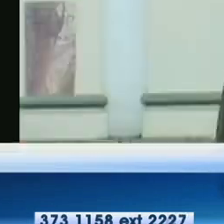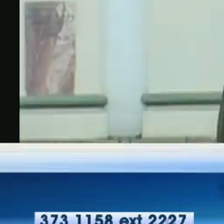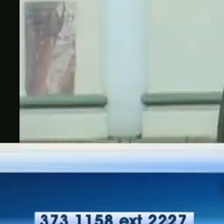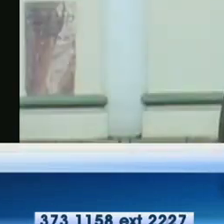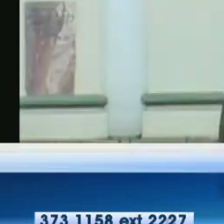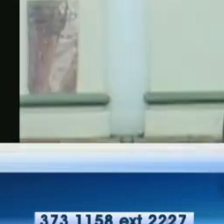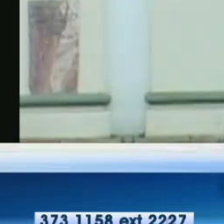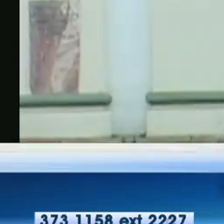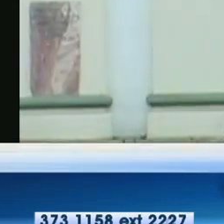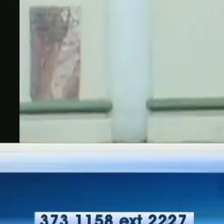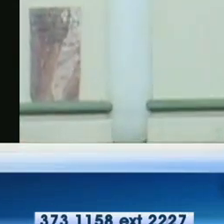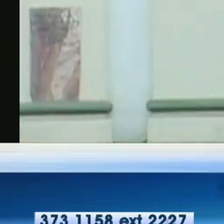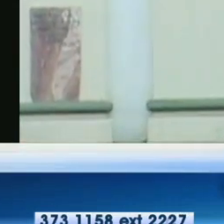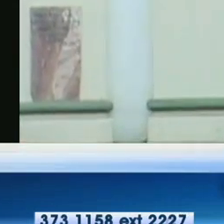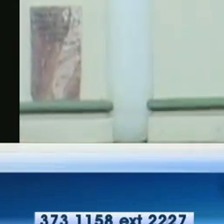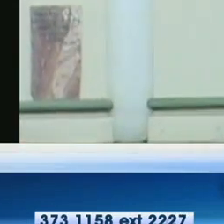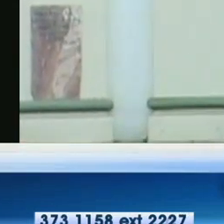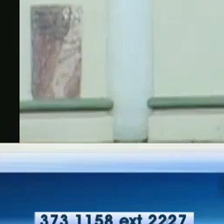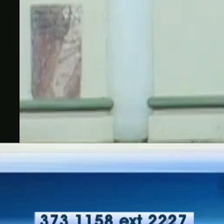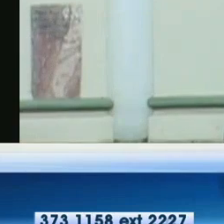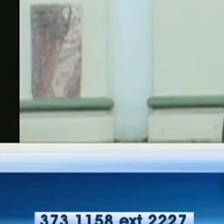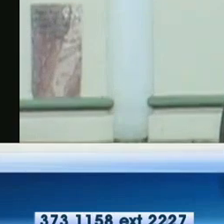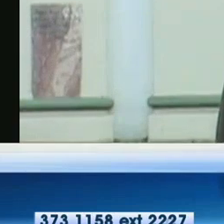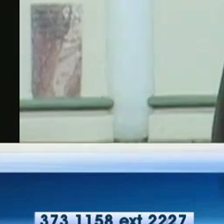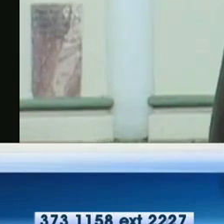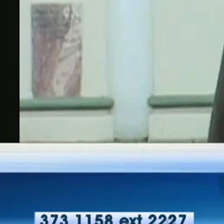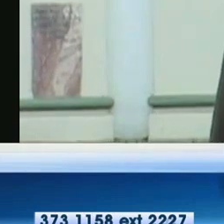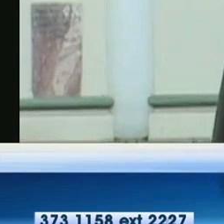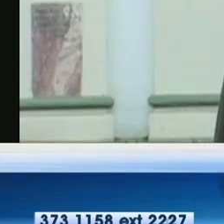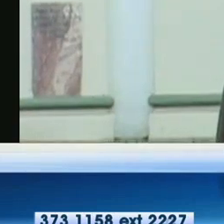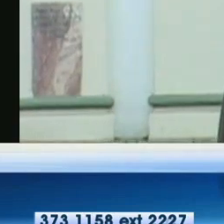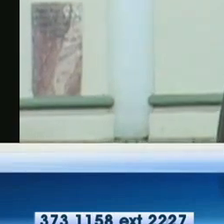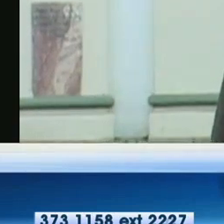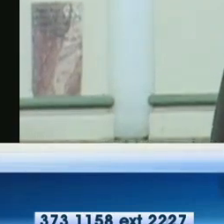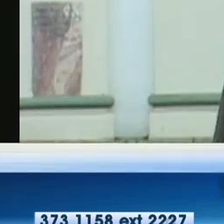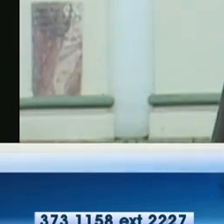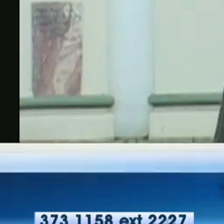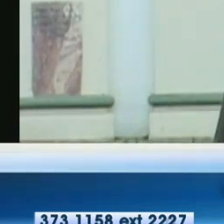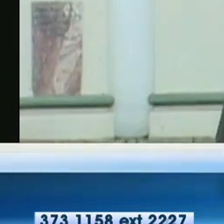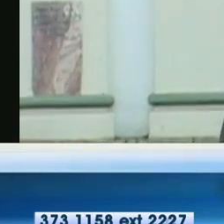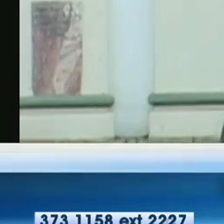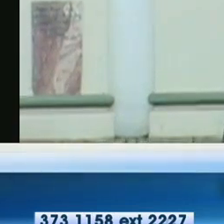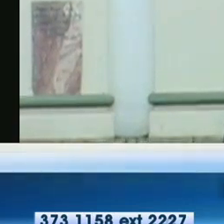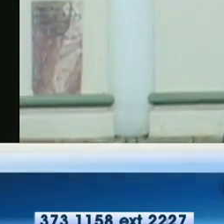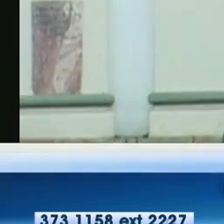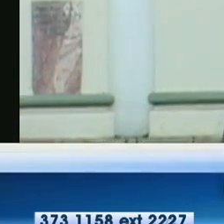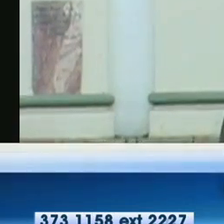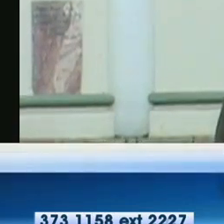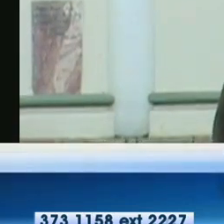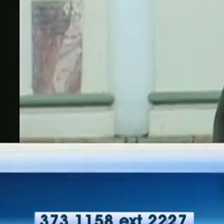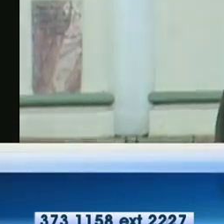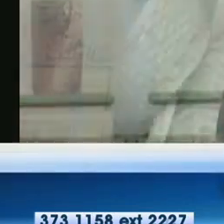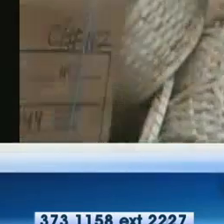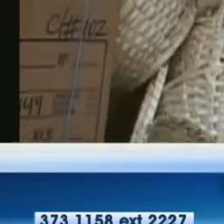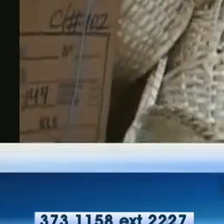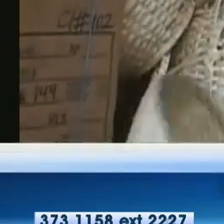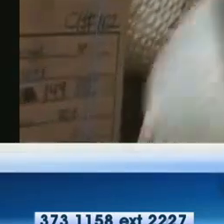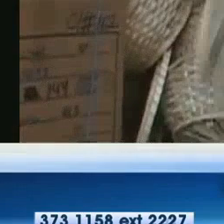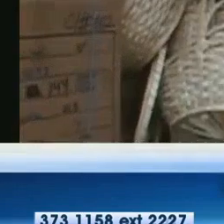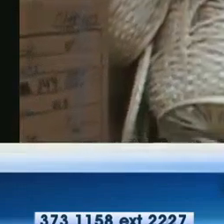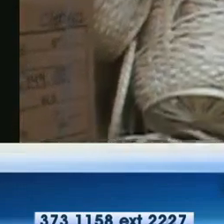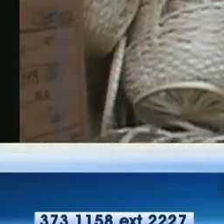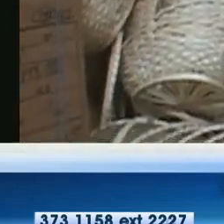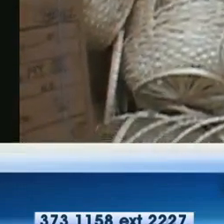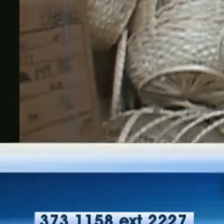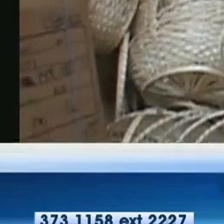Joaquín. Muchas familias aún desarrollan esta actividad, aunque nos han comentado que no es muy lucrativa, pero sin